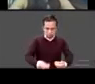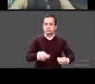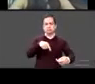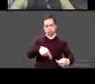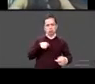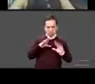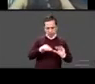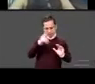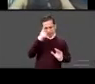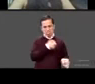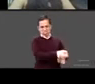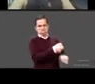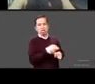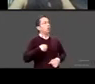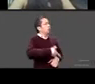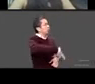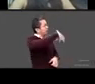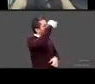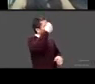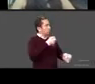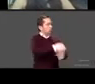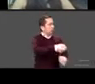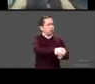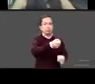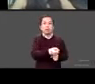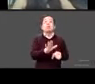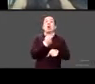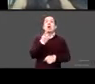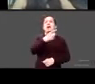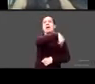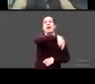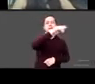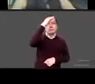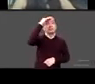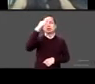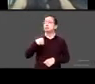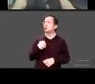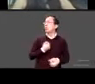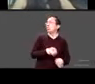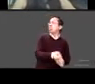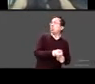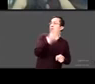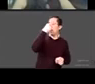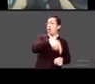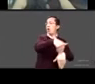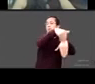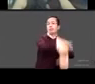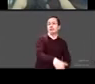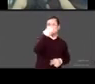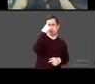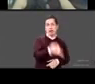la disciplina violenta porque pone límites y enseña el temor a los niños para respetar a sus padres. Hay